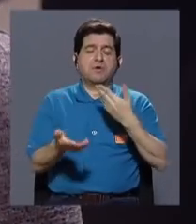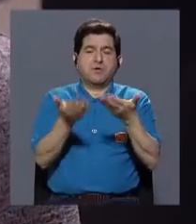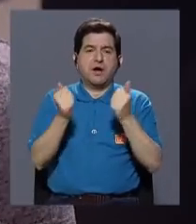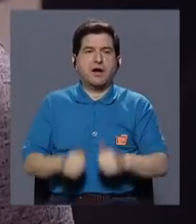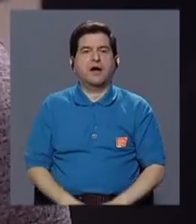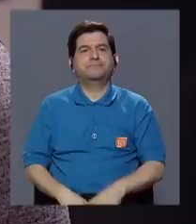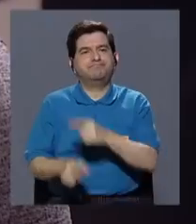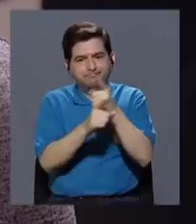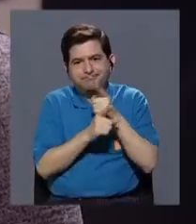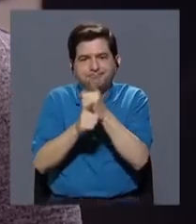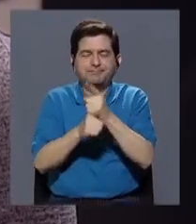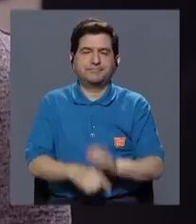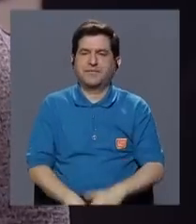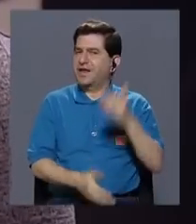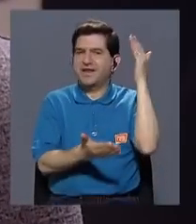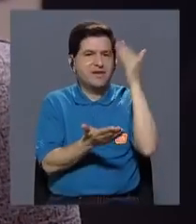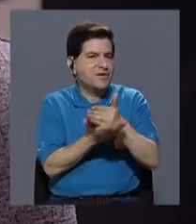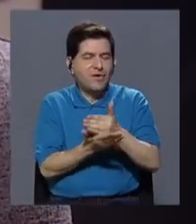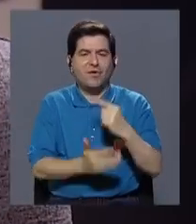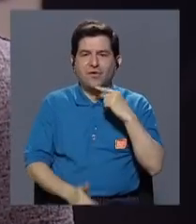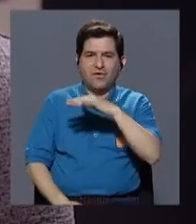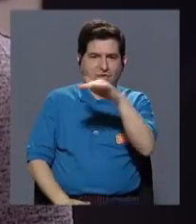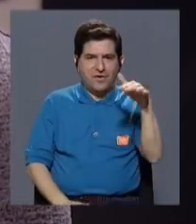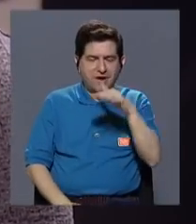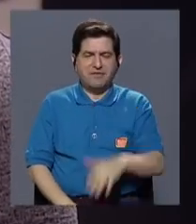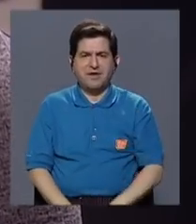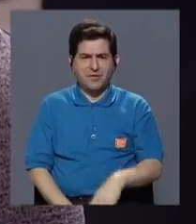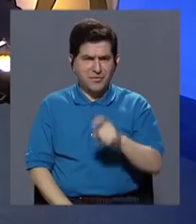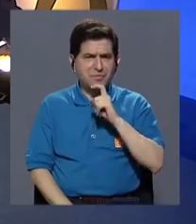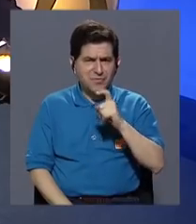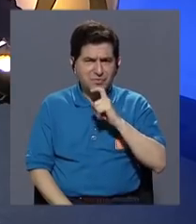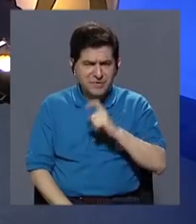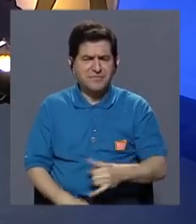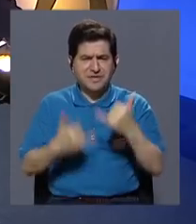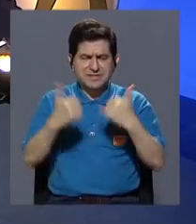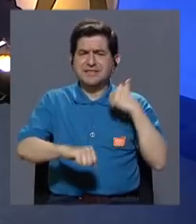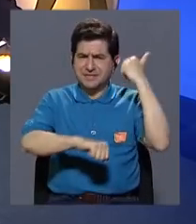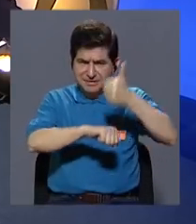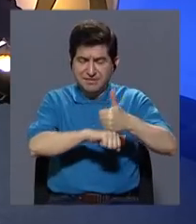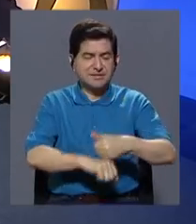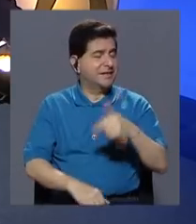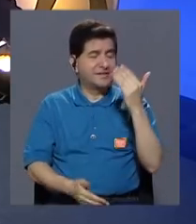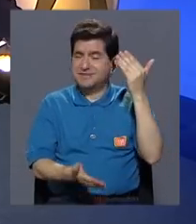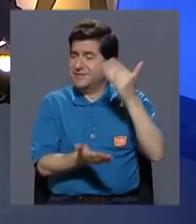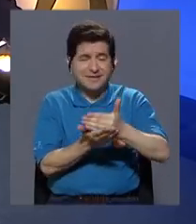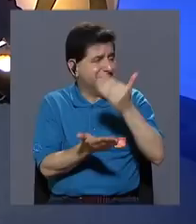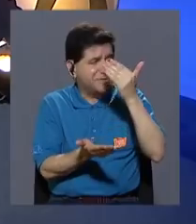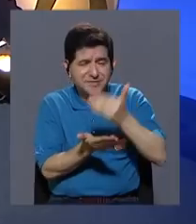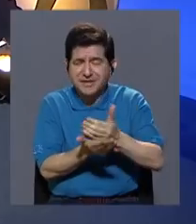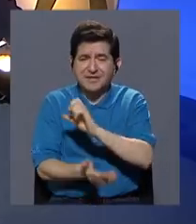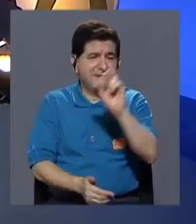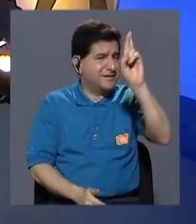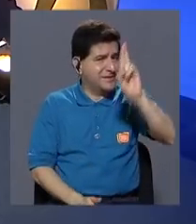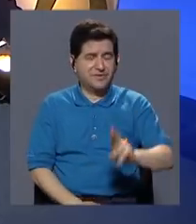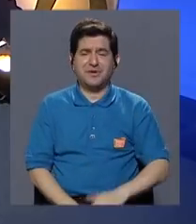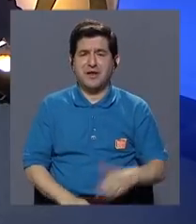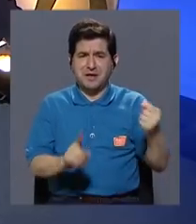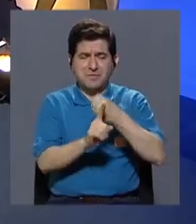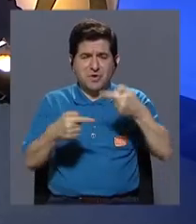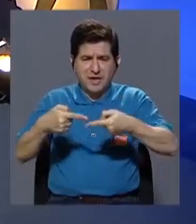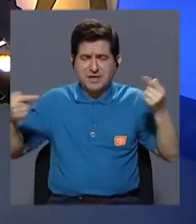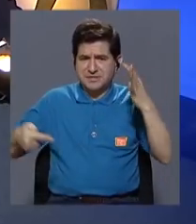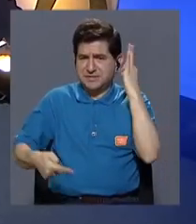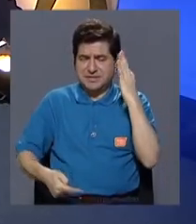no para usted esta es una realidad que nos ha costado ser del corte sí porque no para o sea costa rica no se detiene la violencia